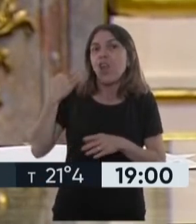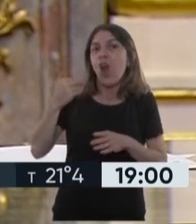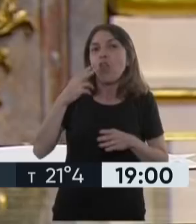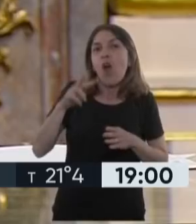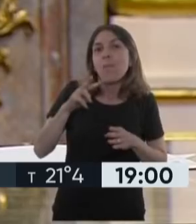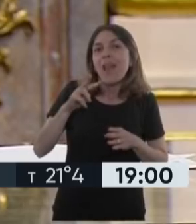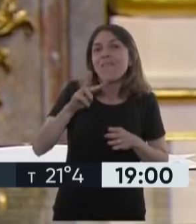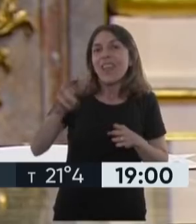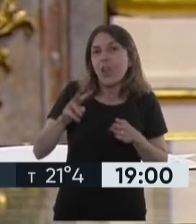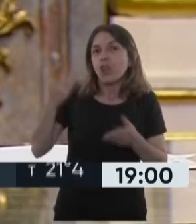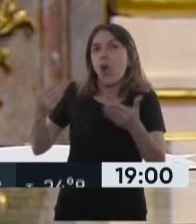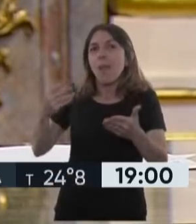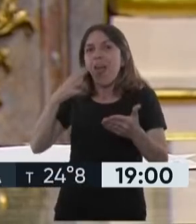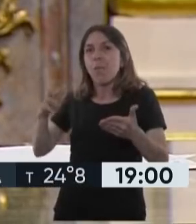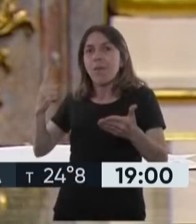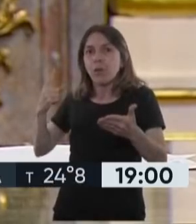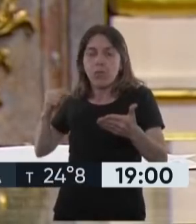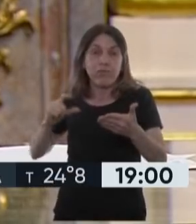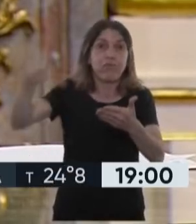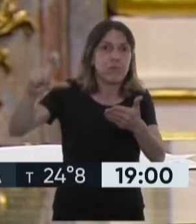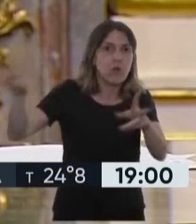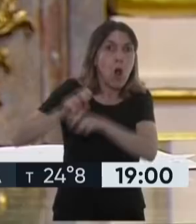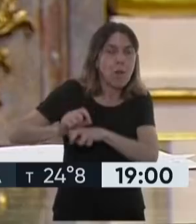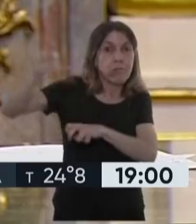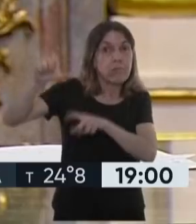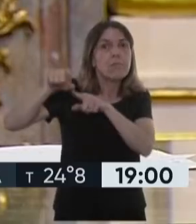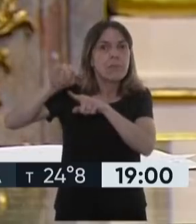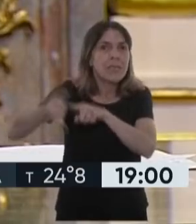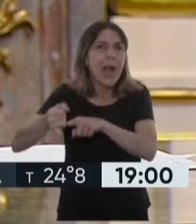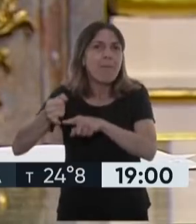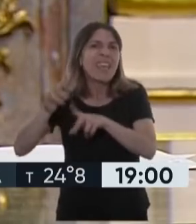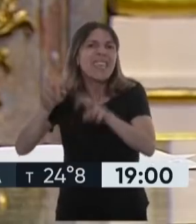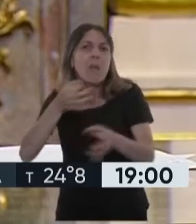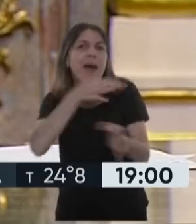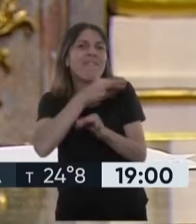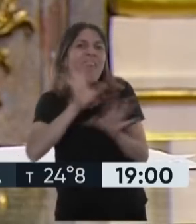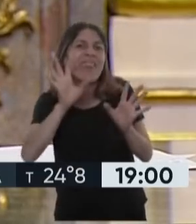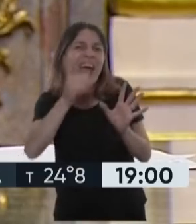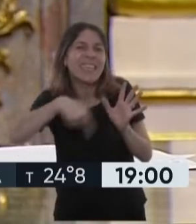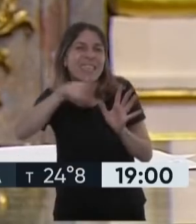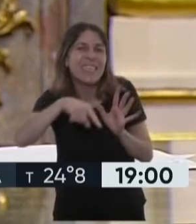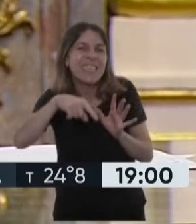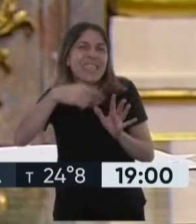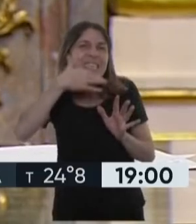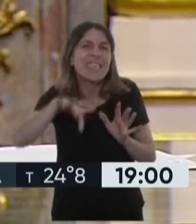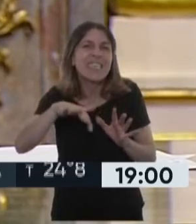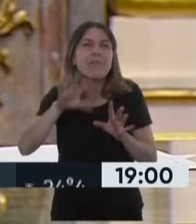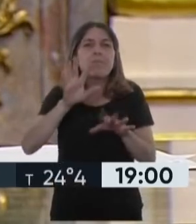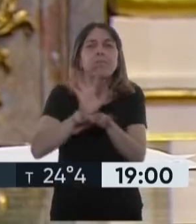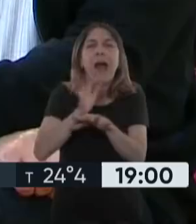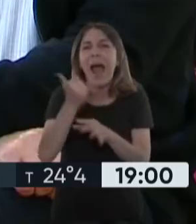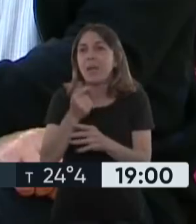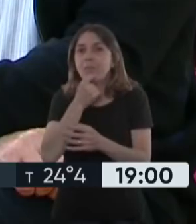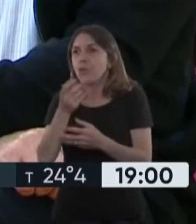respecto al año 2021 y además el resultado ordinario en relación a las ventas, lo que conocemos coloquialmente como el margen de